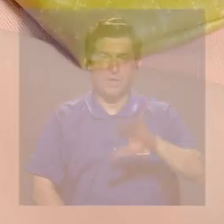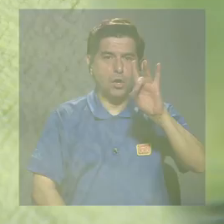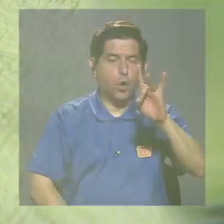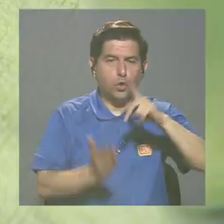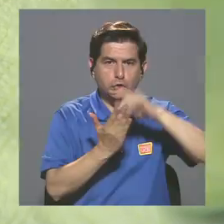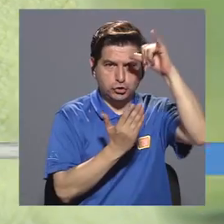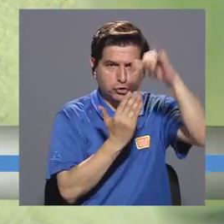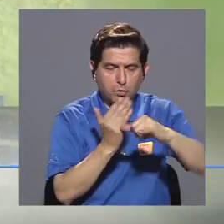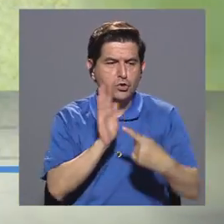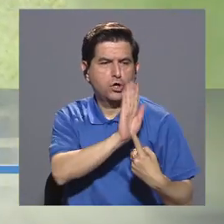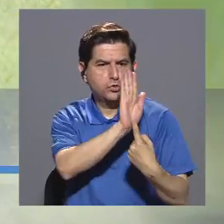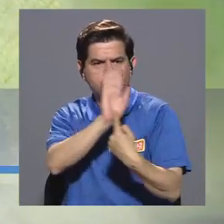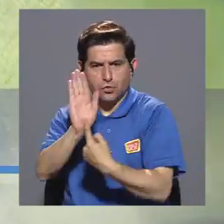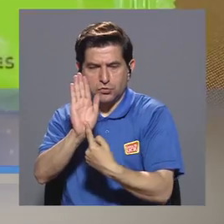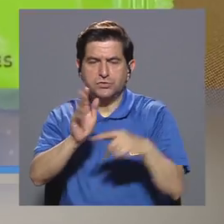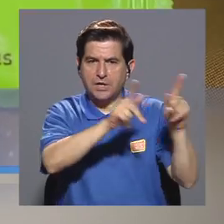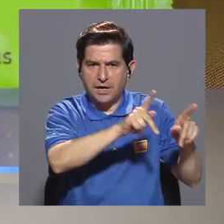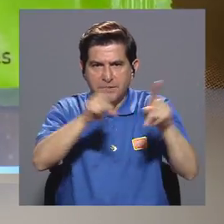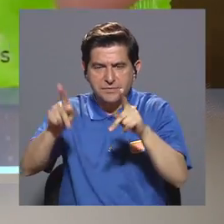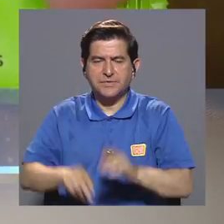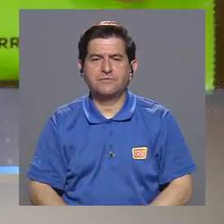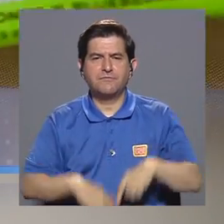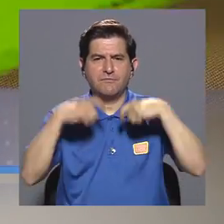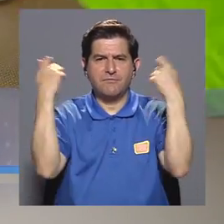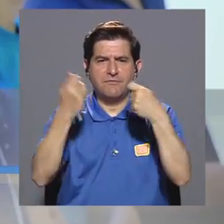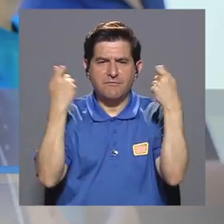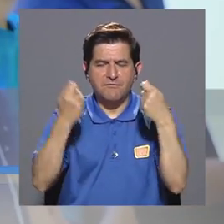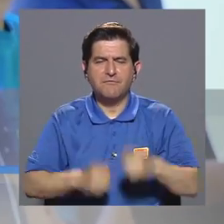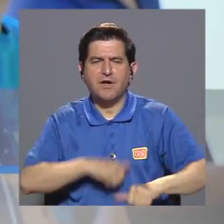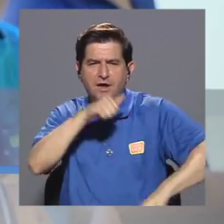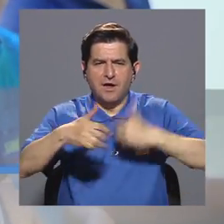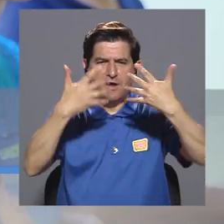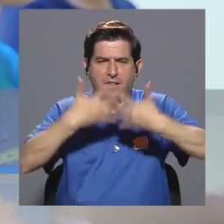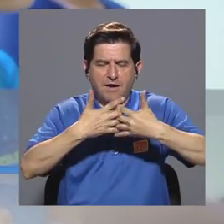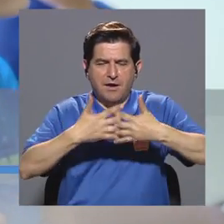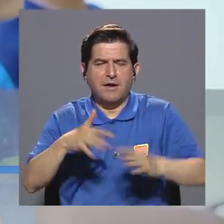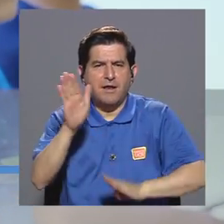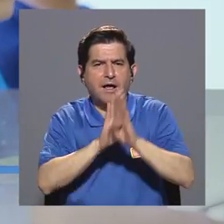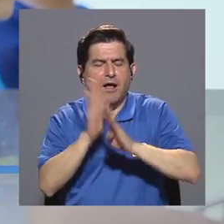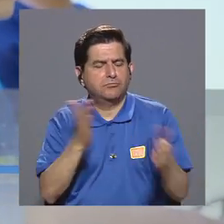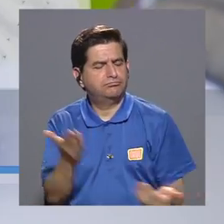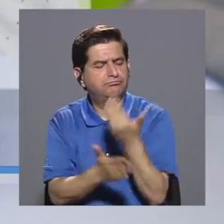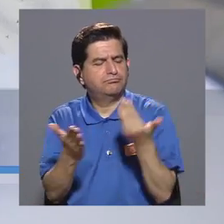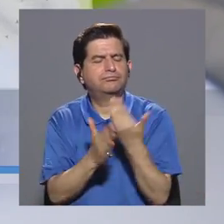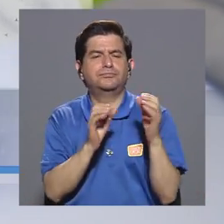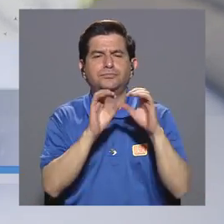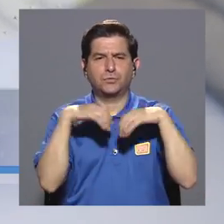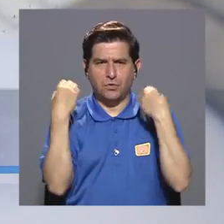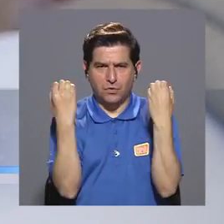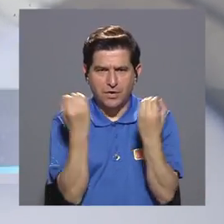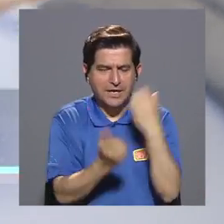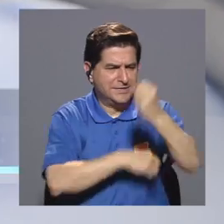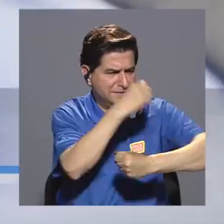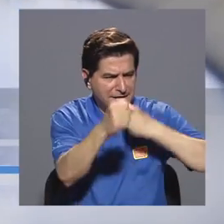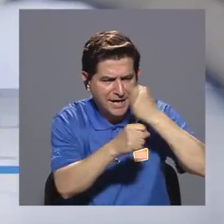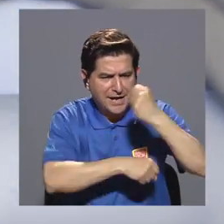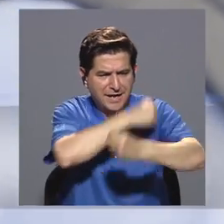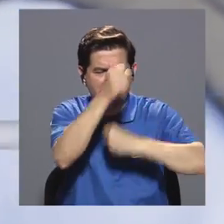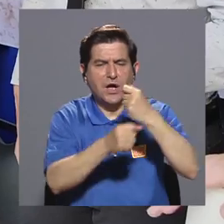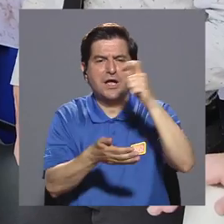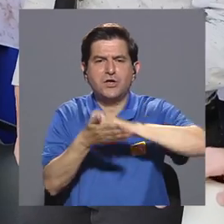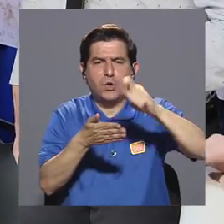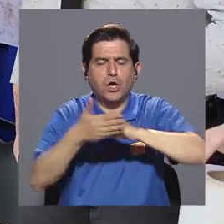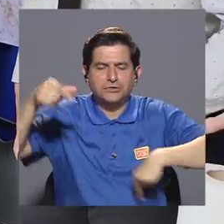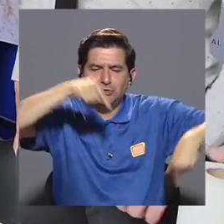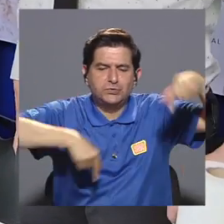Un total de 8 proyectos fueron presentados al público en la Feria de Emprendimiento, Desarrollo e Innovación, organizada todos los años por